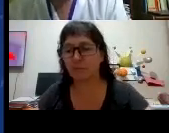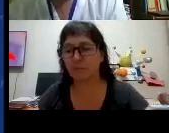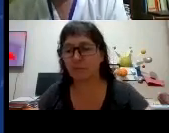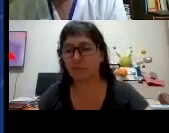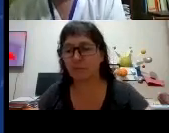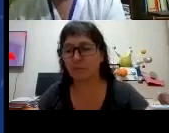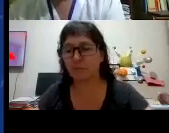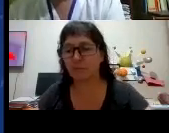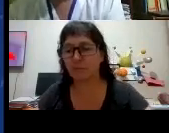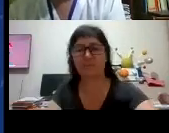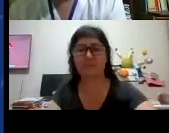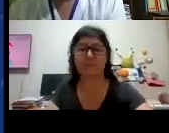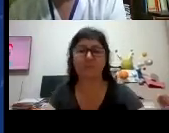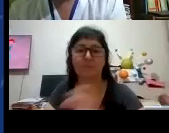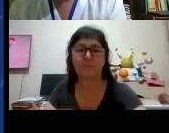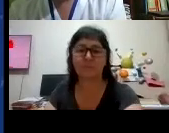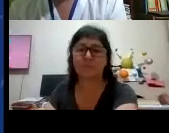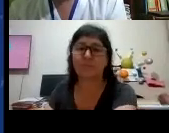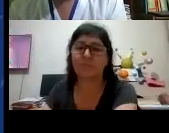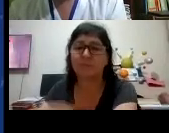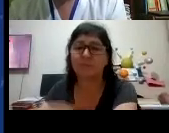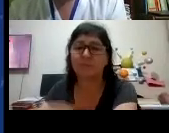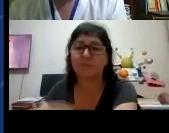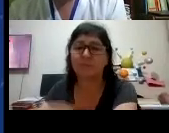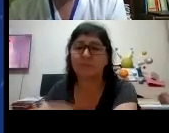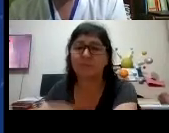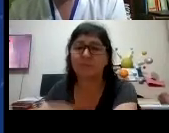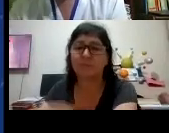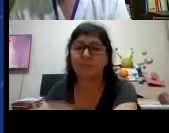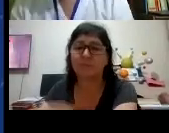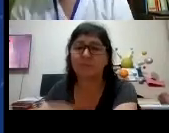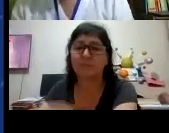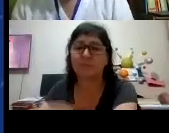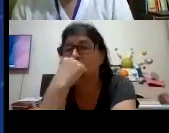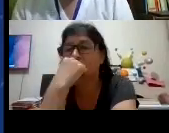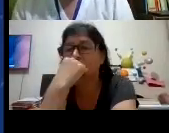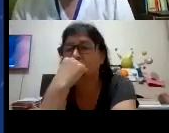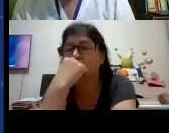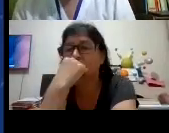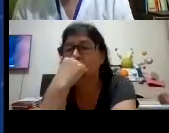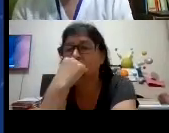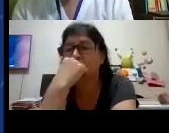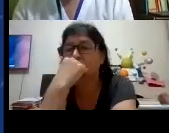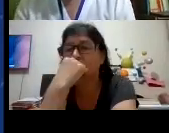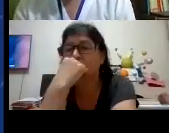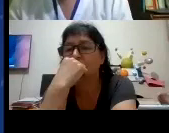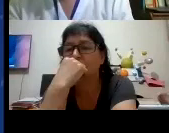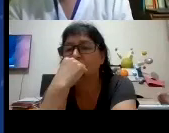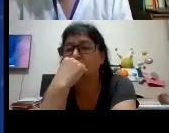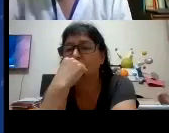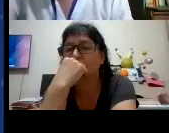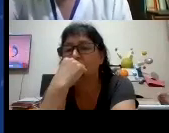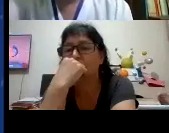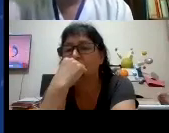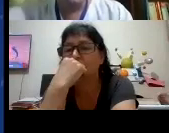vía respiratoria es una de las más importantes, por lo cual nosotros en el área de salud pusimos mucho énfasis en lo que es la forma